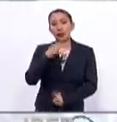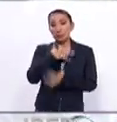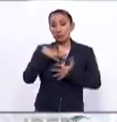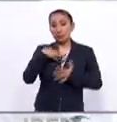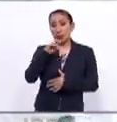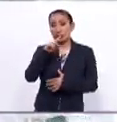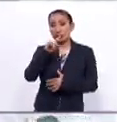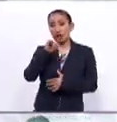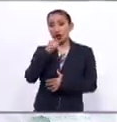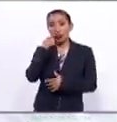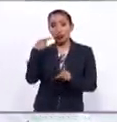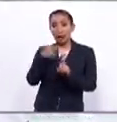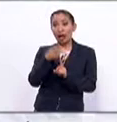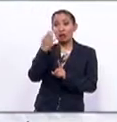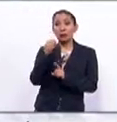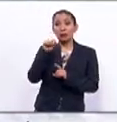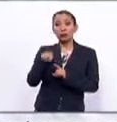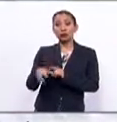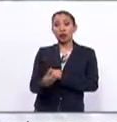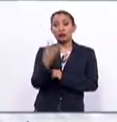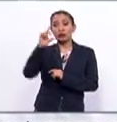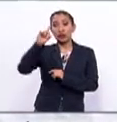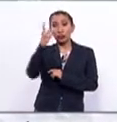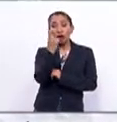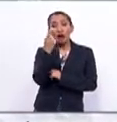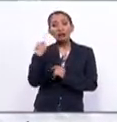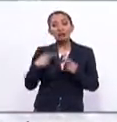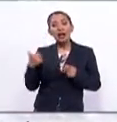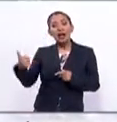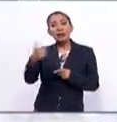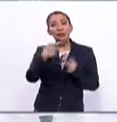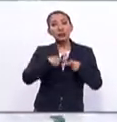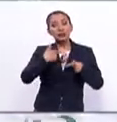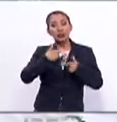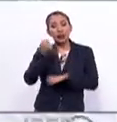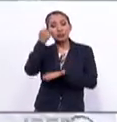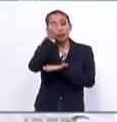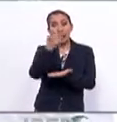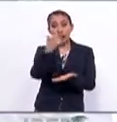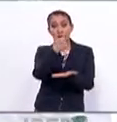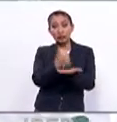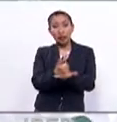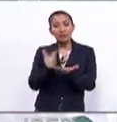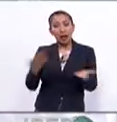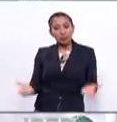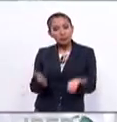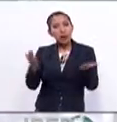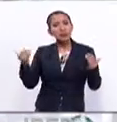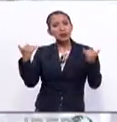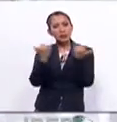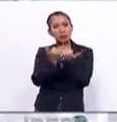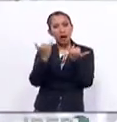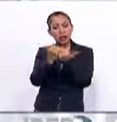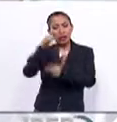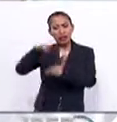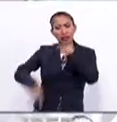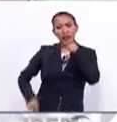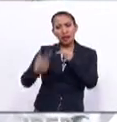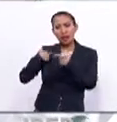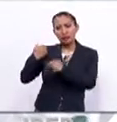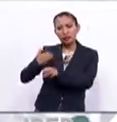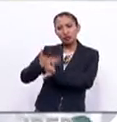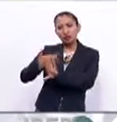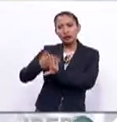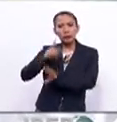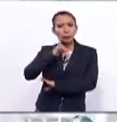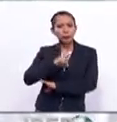por ejemplo, destina $9.14 por persona del presupuesto de la ciudad al fomento de la igualdad y a la erradicación de la